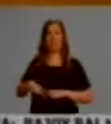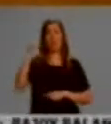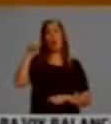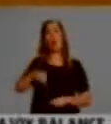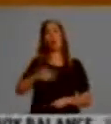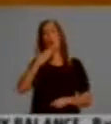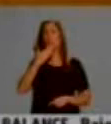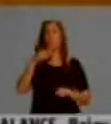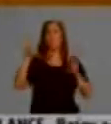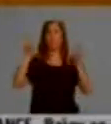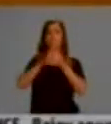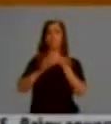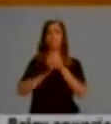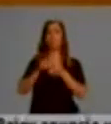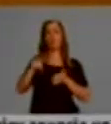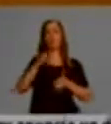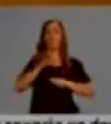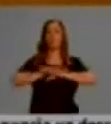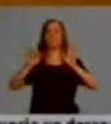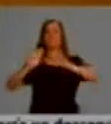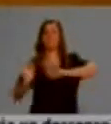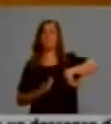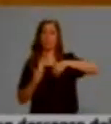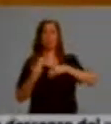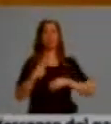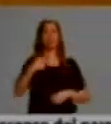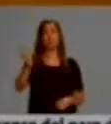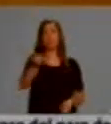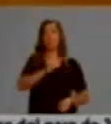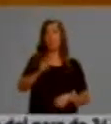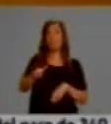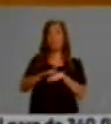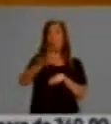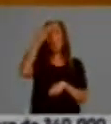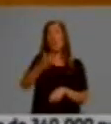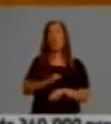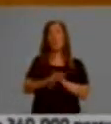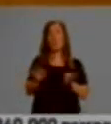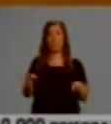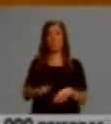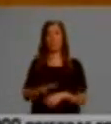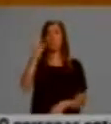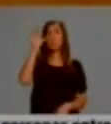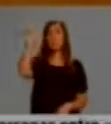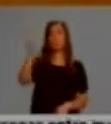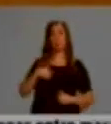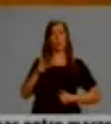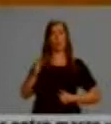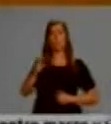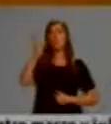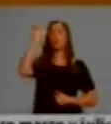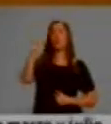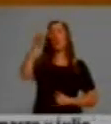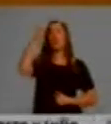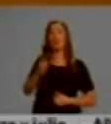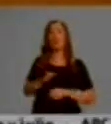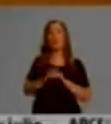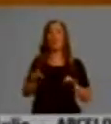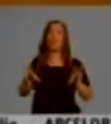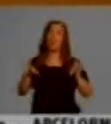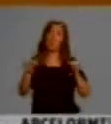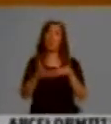pretende ser una sesión de punto final, y yo tengo que decirle que no le creemos nada, es nuestro derecho. Fin de la